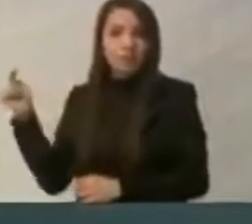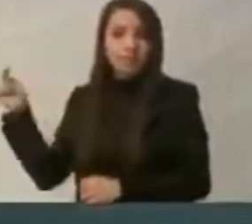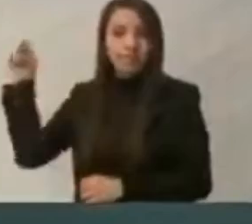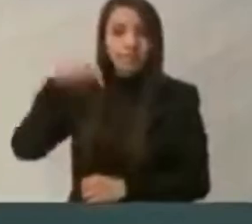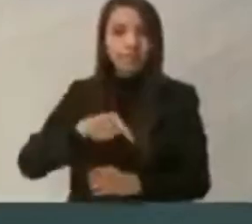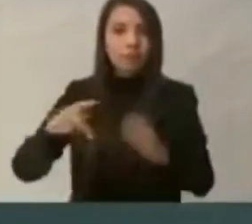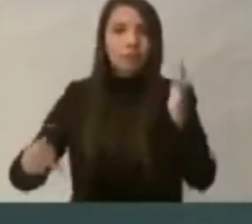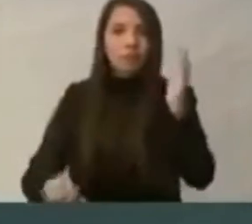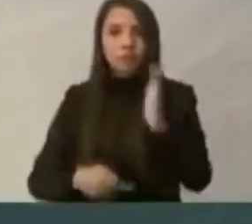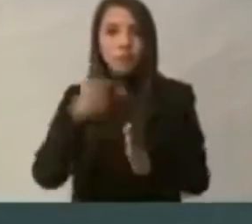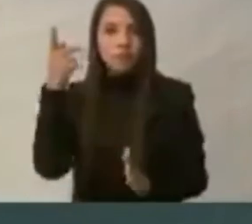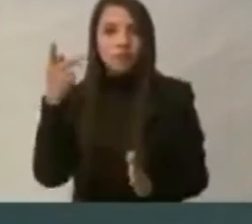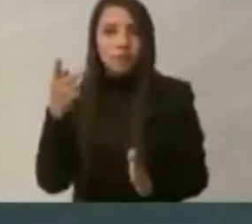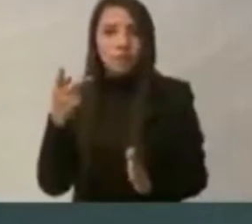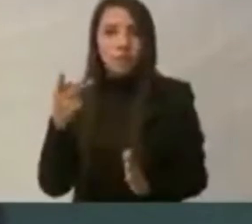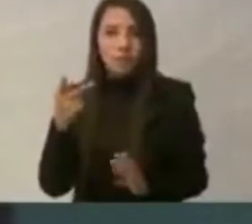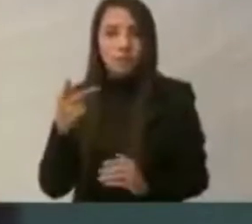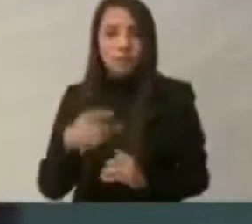a